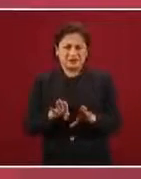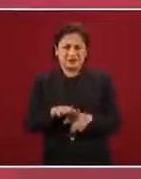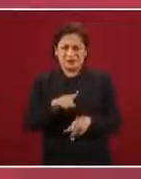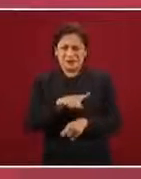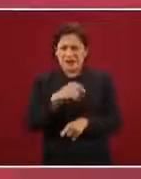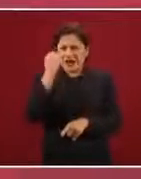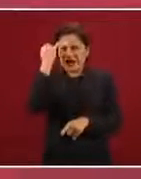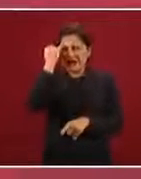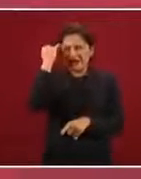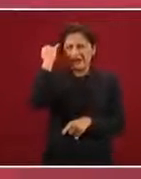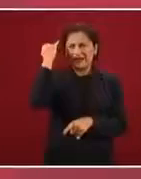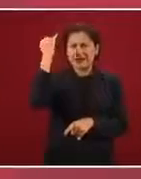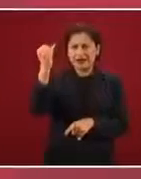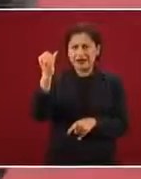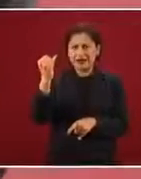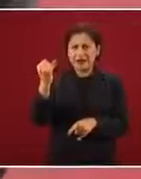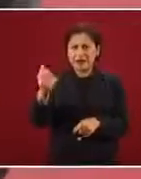permeable.